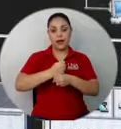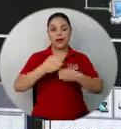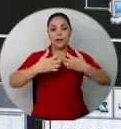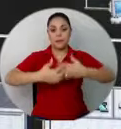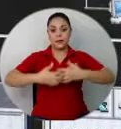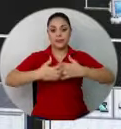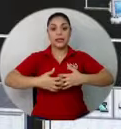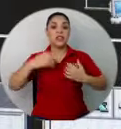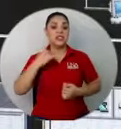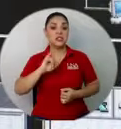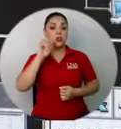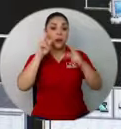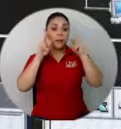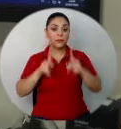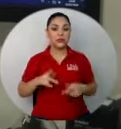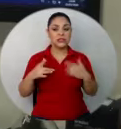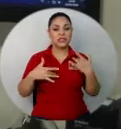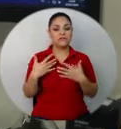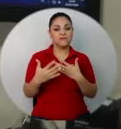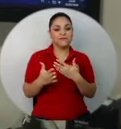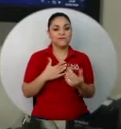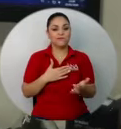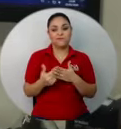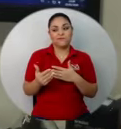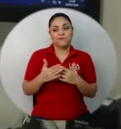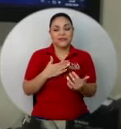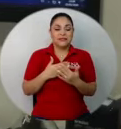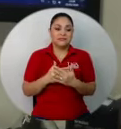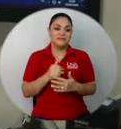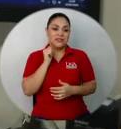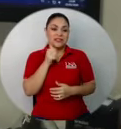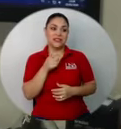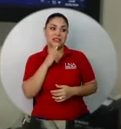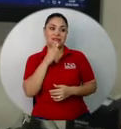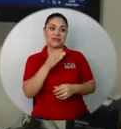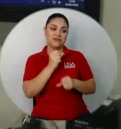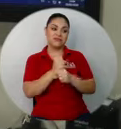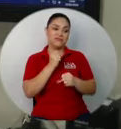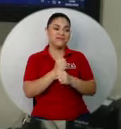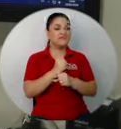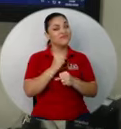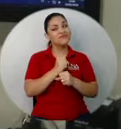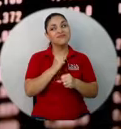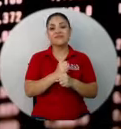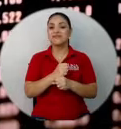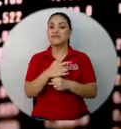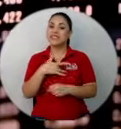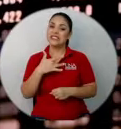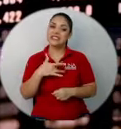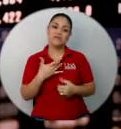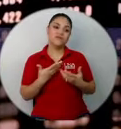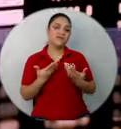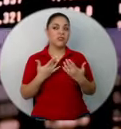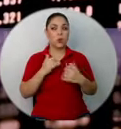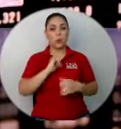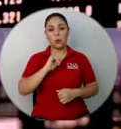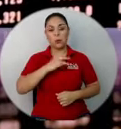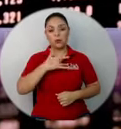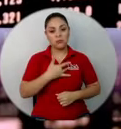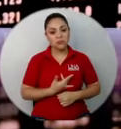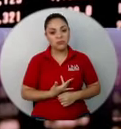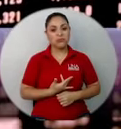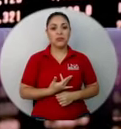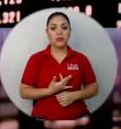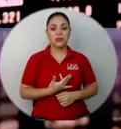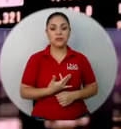empresa. Y si ya una persona se está sintiendo incómoda porque tiene que ir a laborar, porque estoy desmotivado